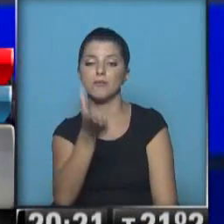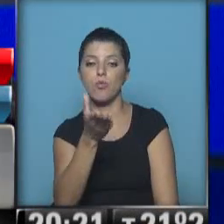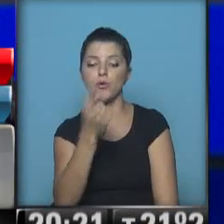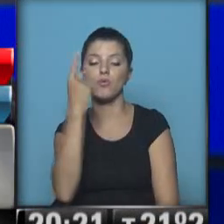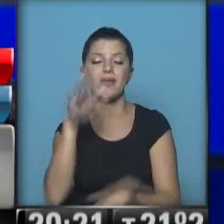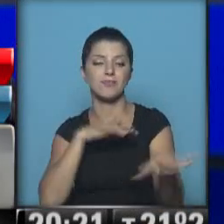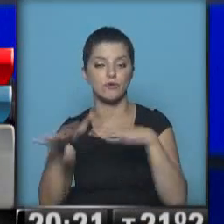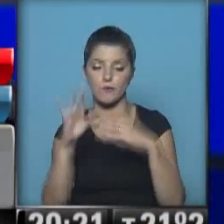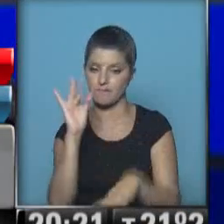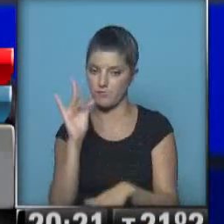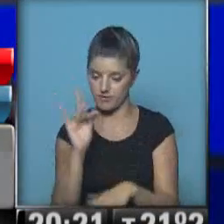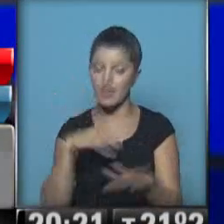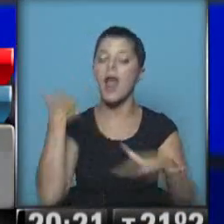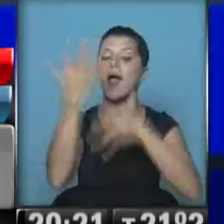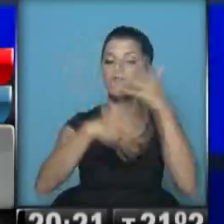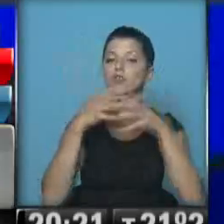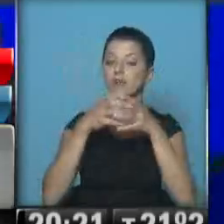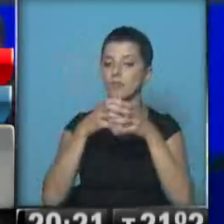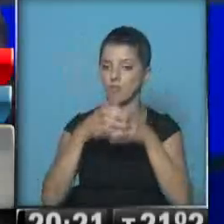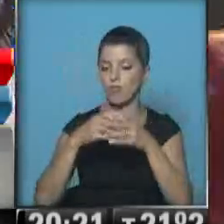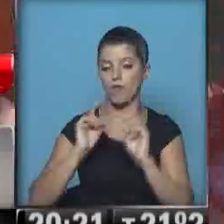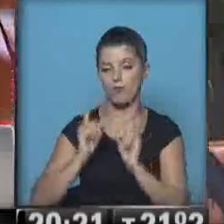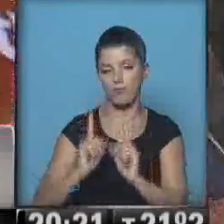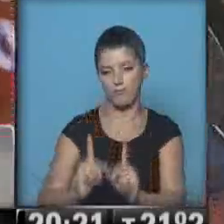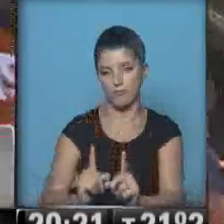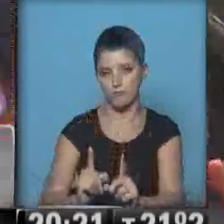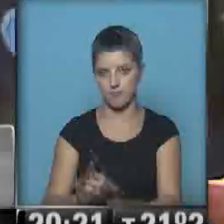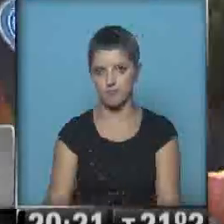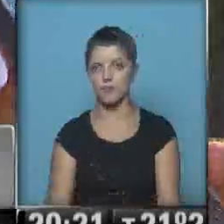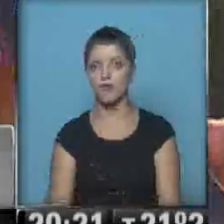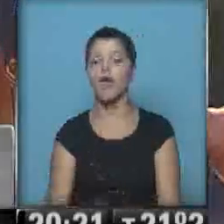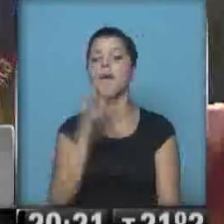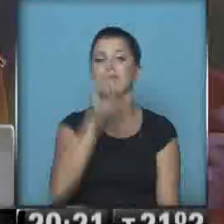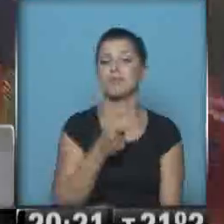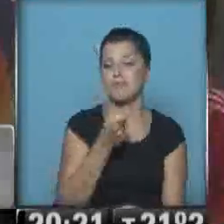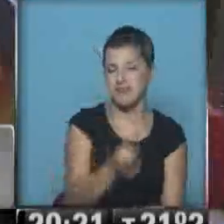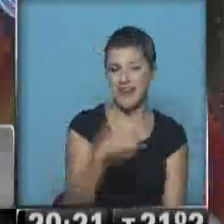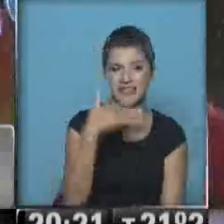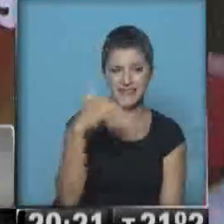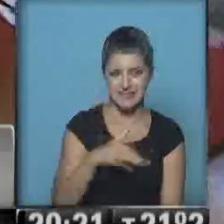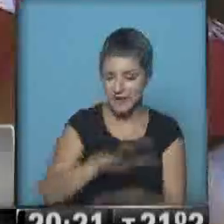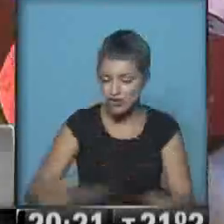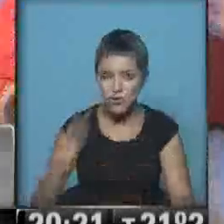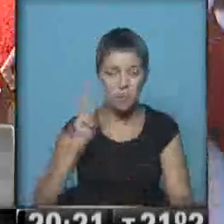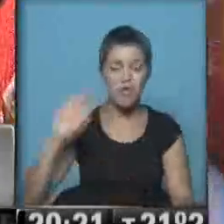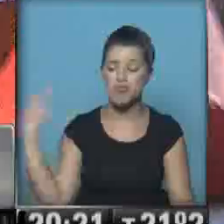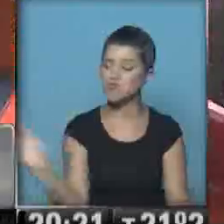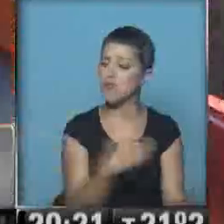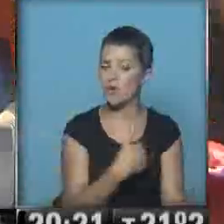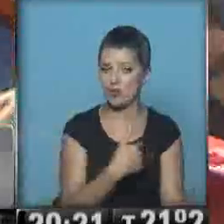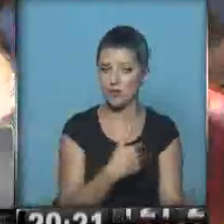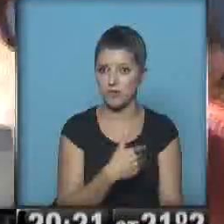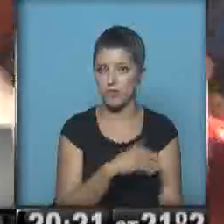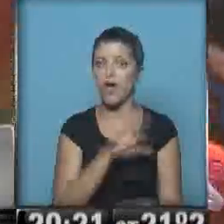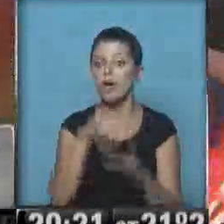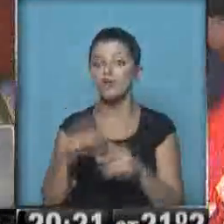situación difícil la violencia en el fútbol que nos es hubo apuñalado sangre y los niños vieron todo donde los chicos estaban